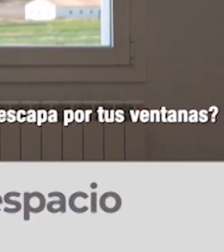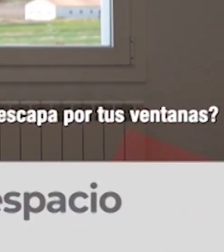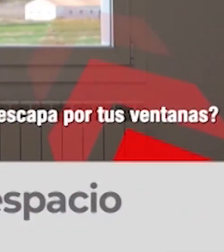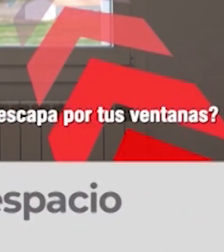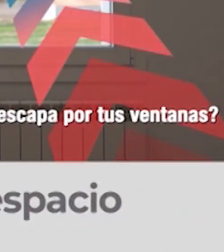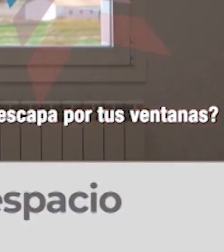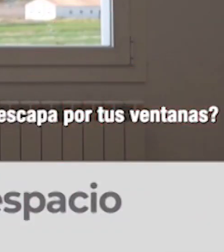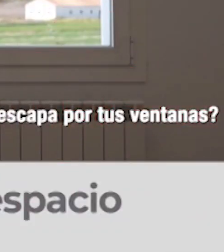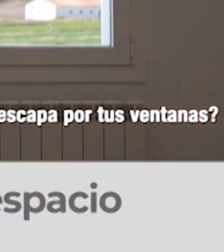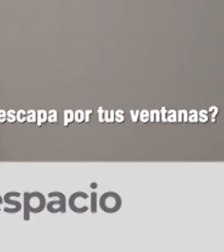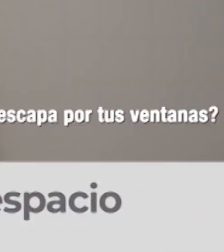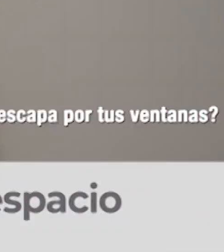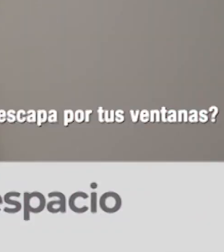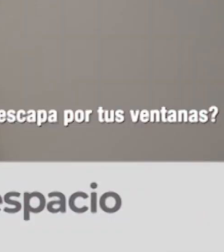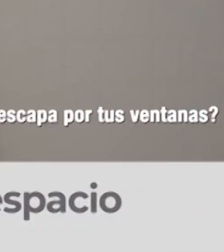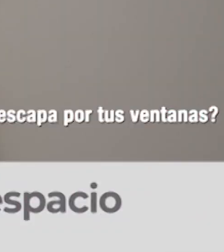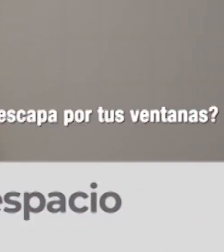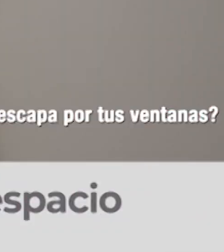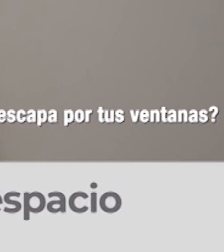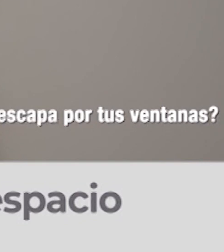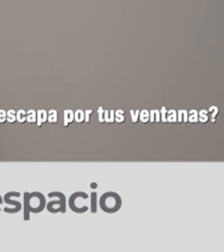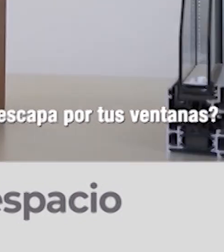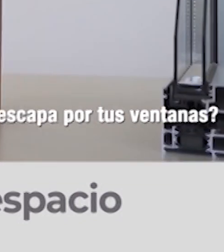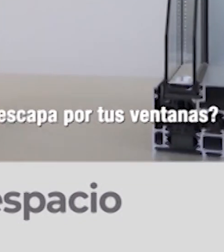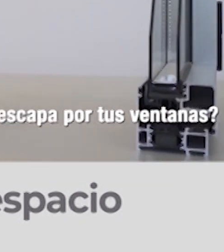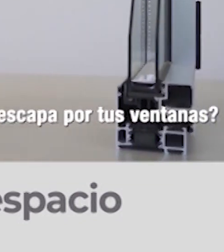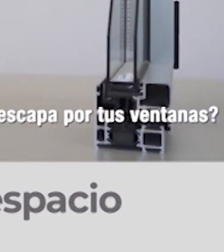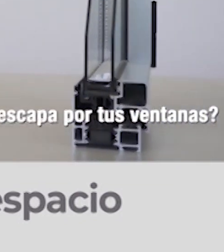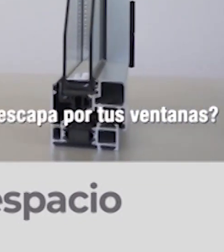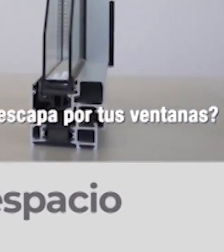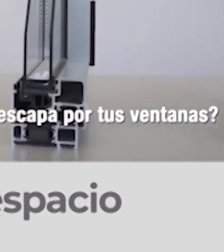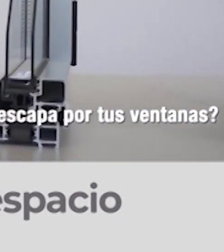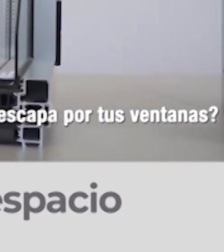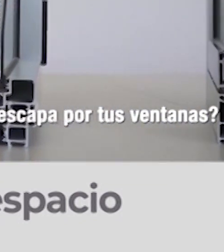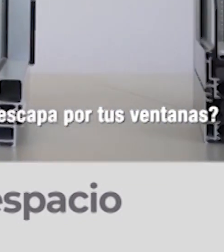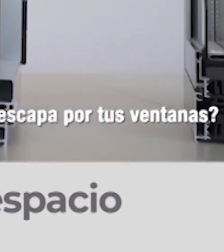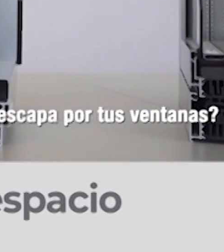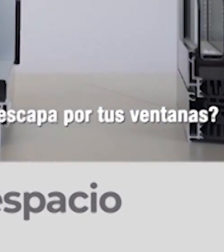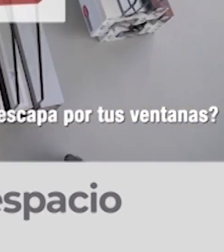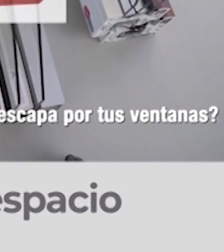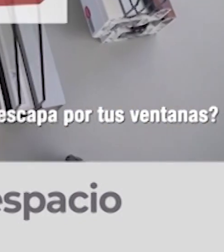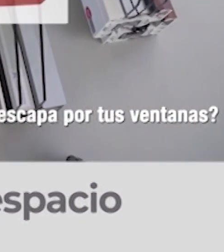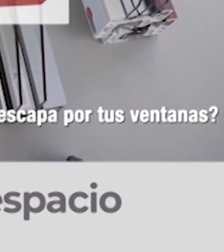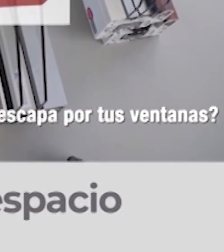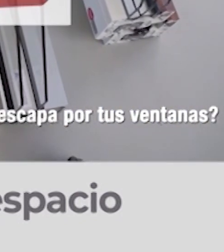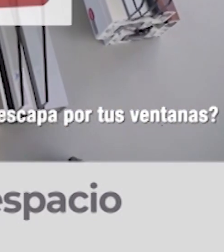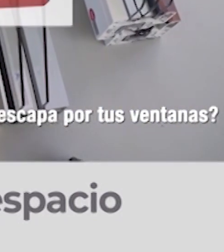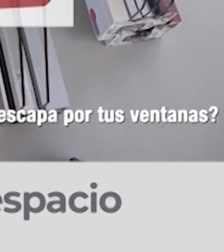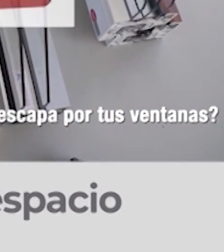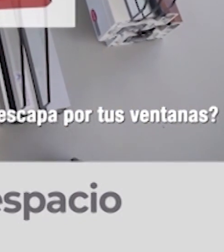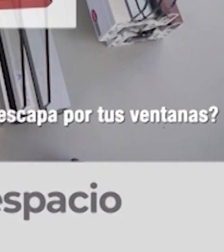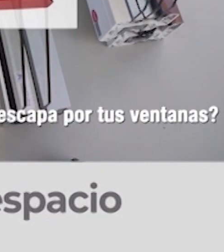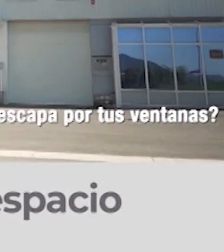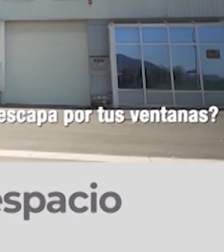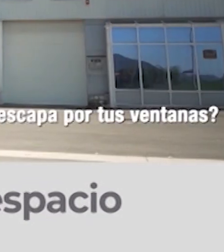¿Sabías que el 60% de tu calefacción se escapa por las ventanas? Cambia a ventanas con certificación Passive House diseñadas para viviendas de